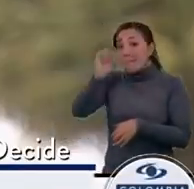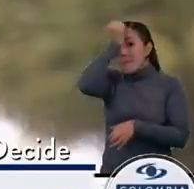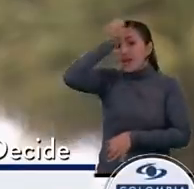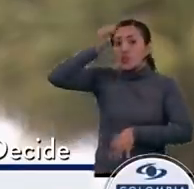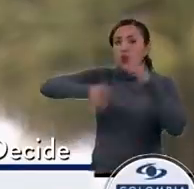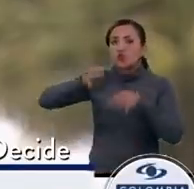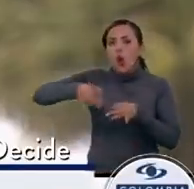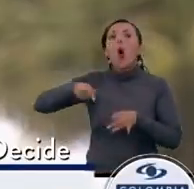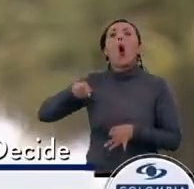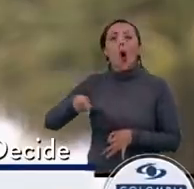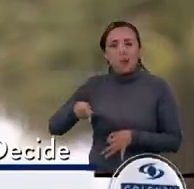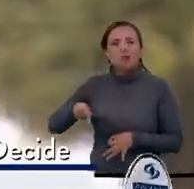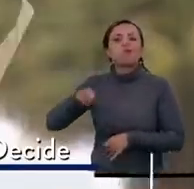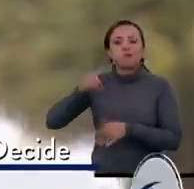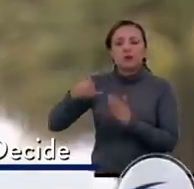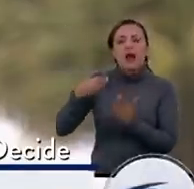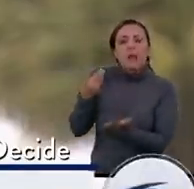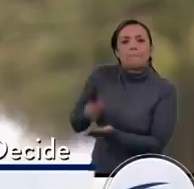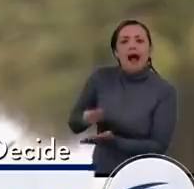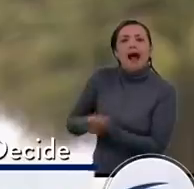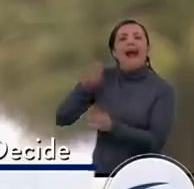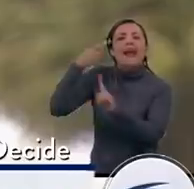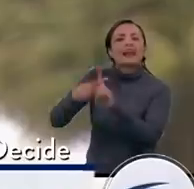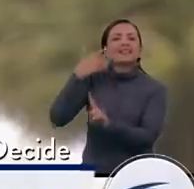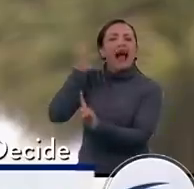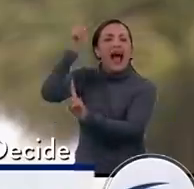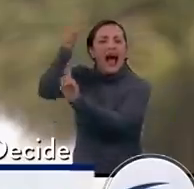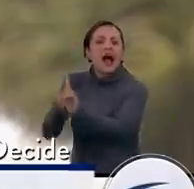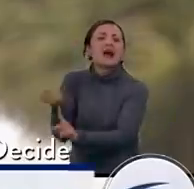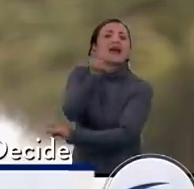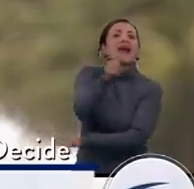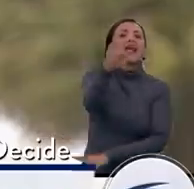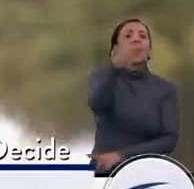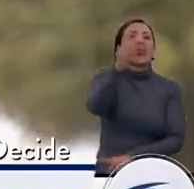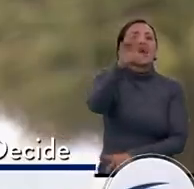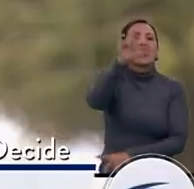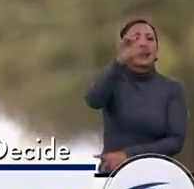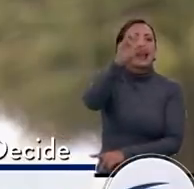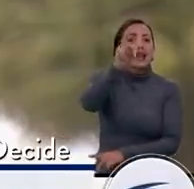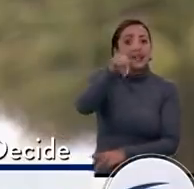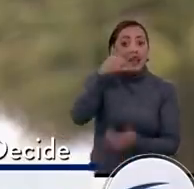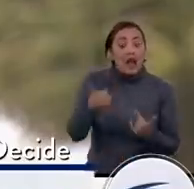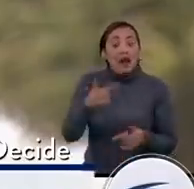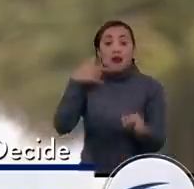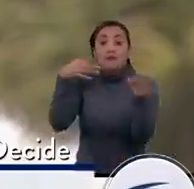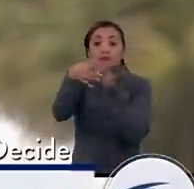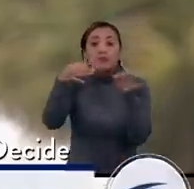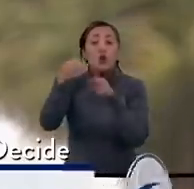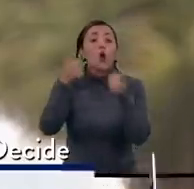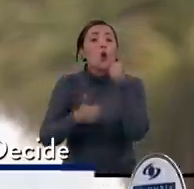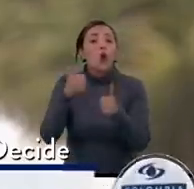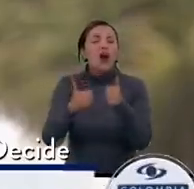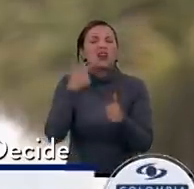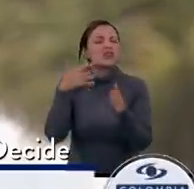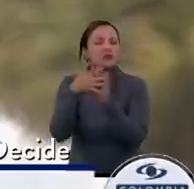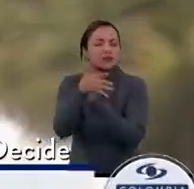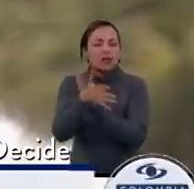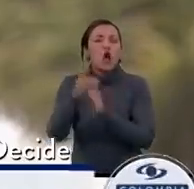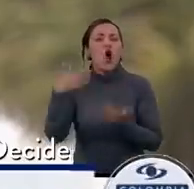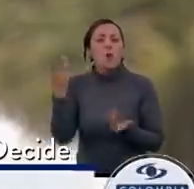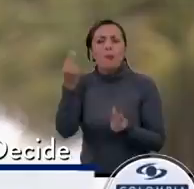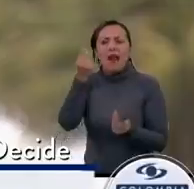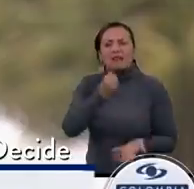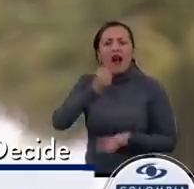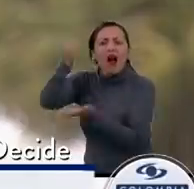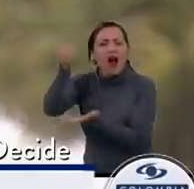hay unos pagares que están firmados por la excongresista y Julio Gerlain. Lo que explicaron a Noticias Caracol es que la plata se giraba de la siguiente manera.